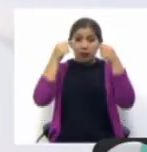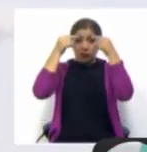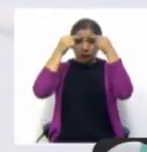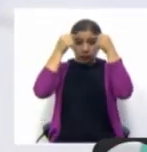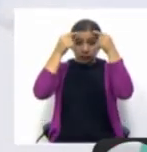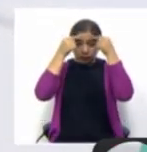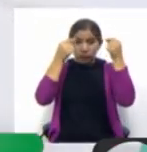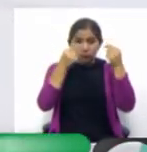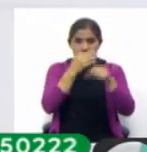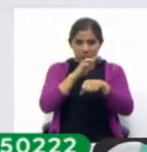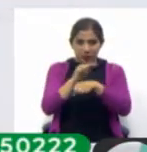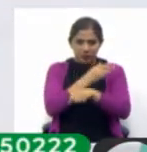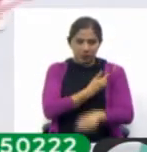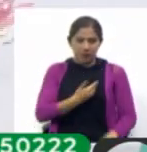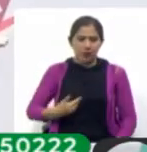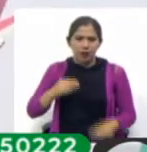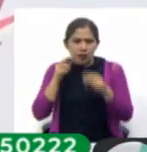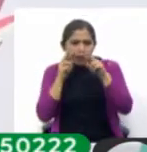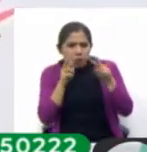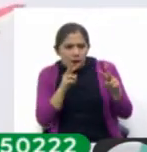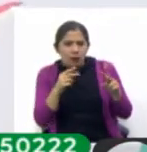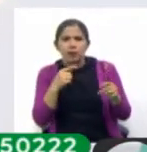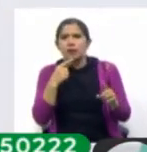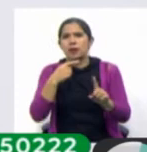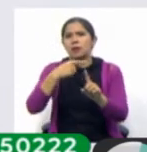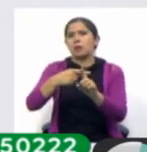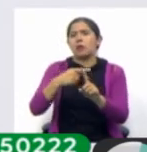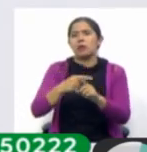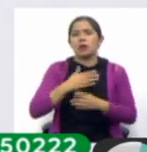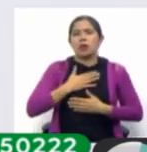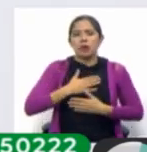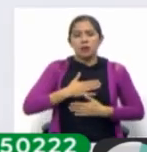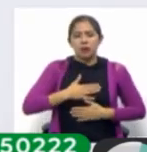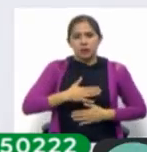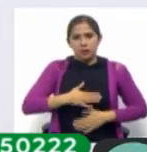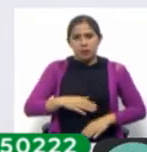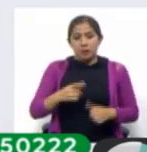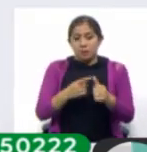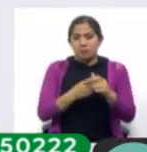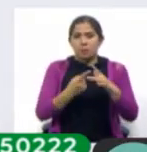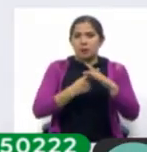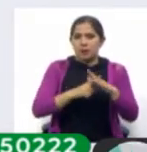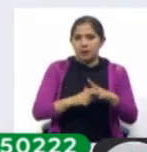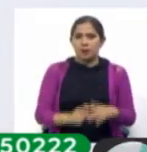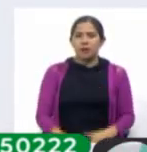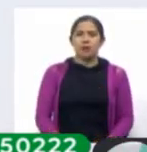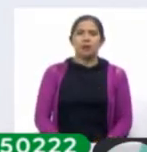Juan Ramón Quintana, consideró una señal alentadora los iniciales resultados.